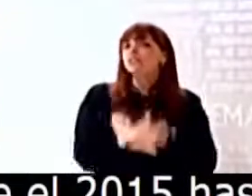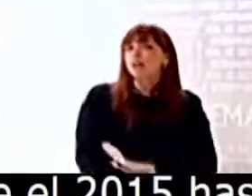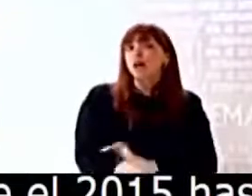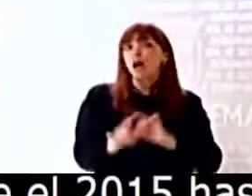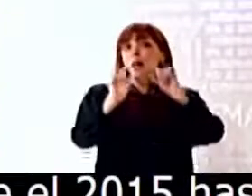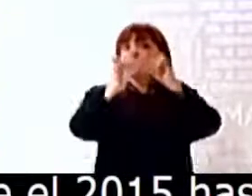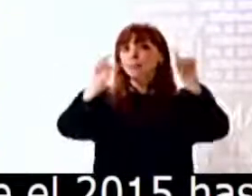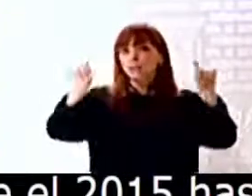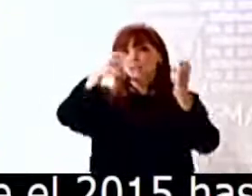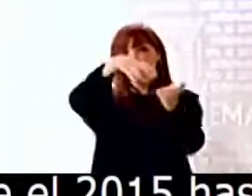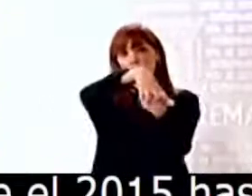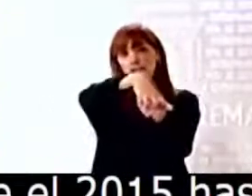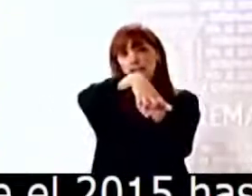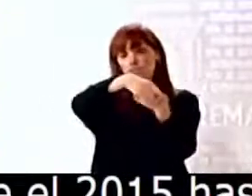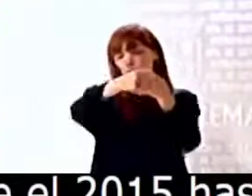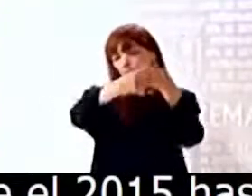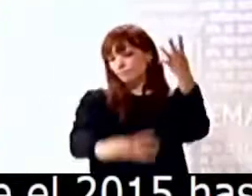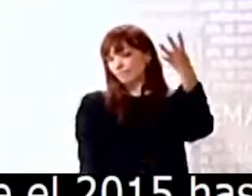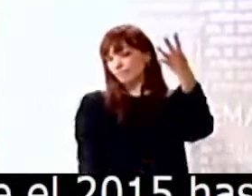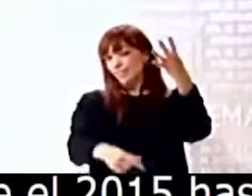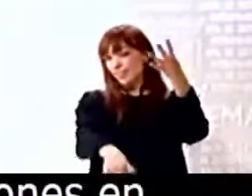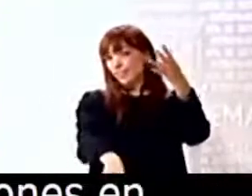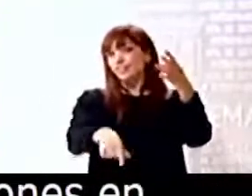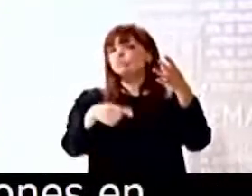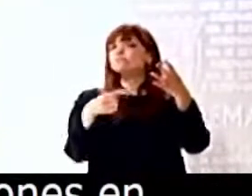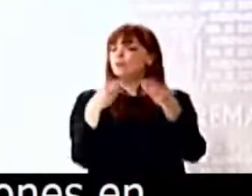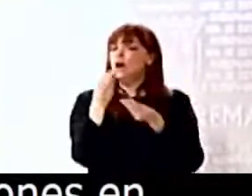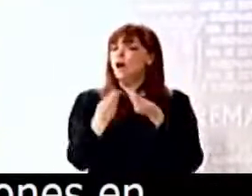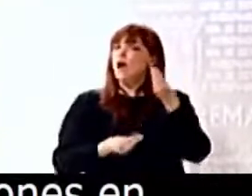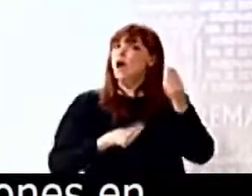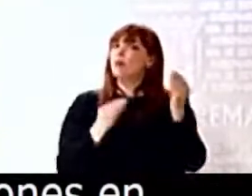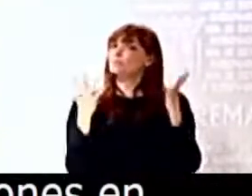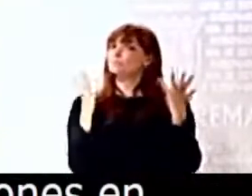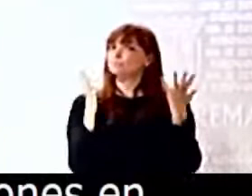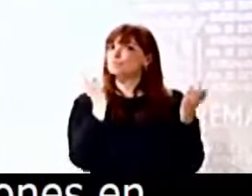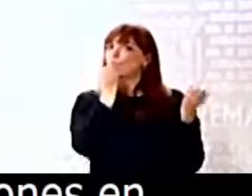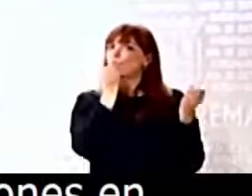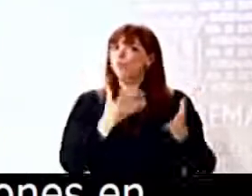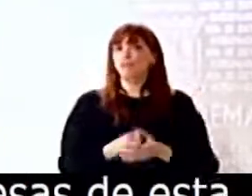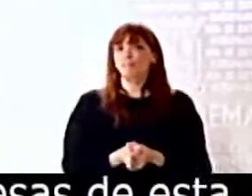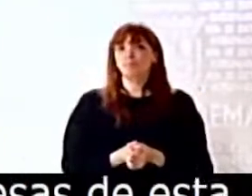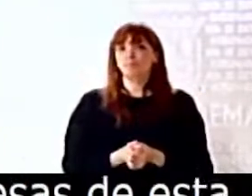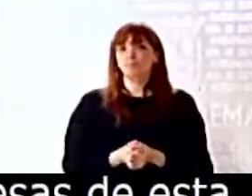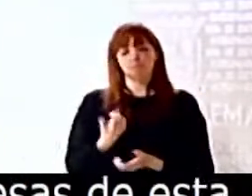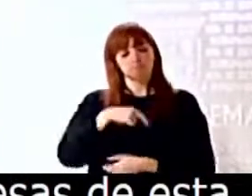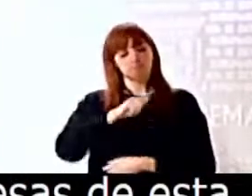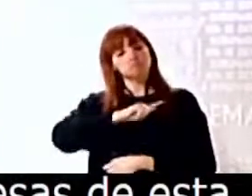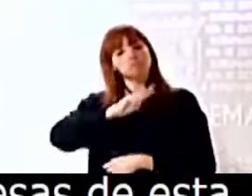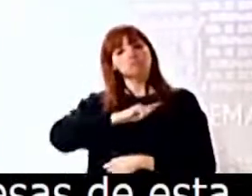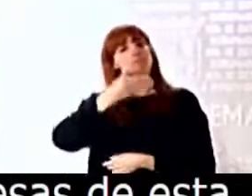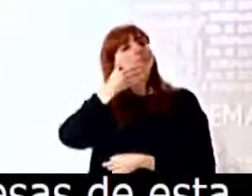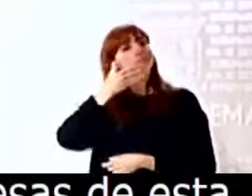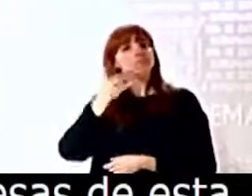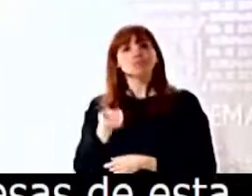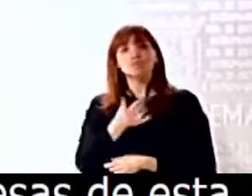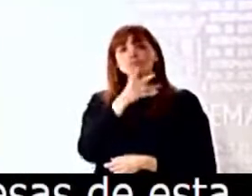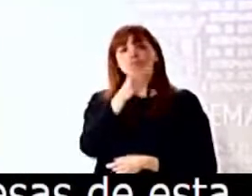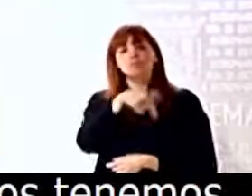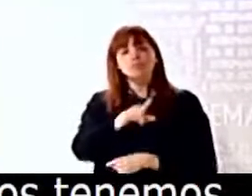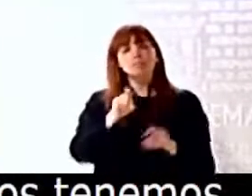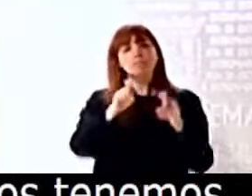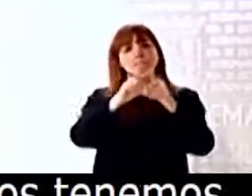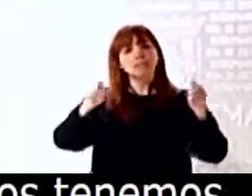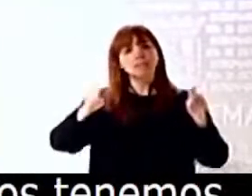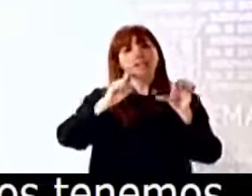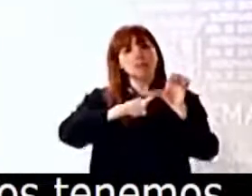las empresas de esta región lo están haciendo muy bien y que nos tenemos que sentir orgullosos de esas